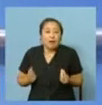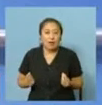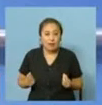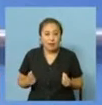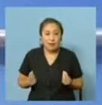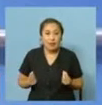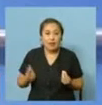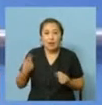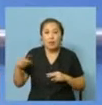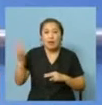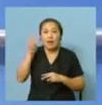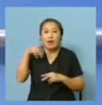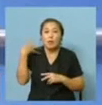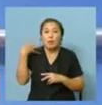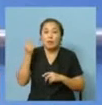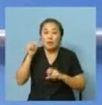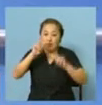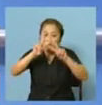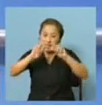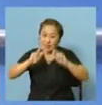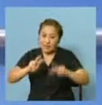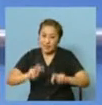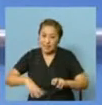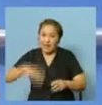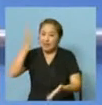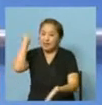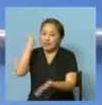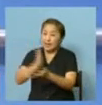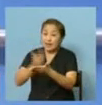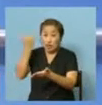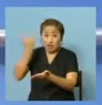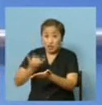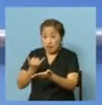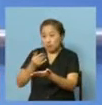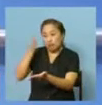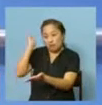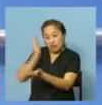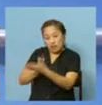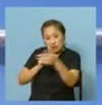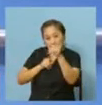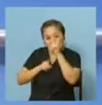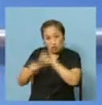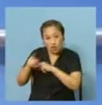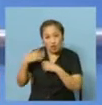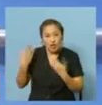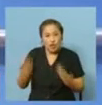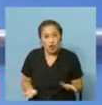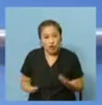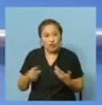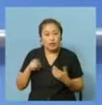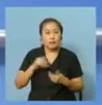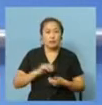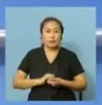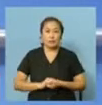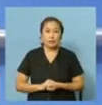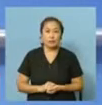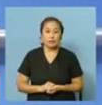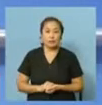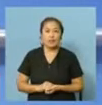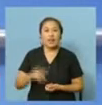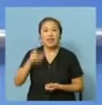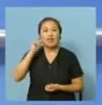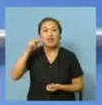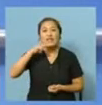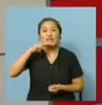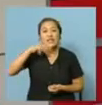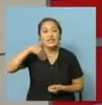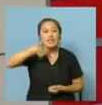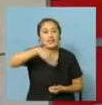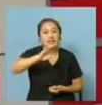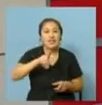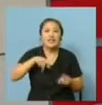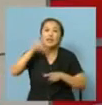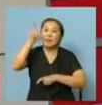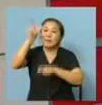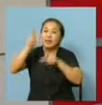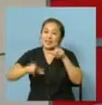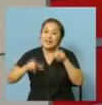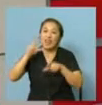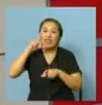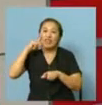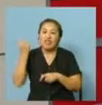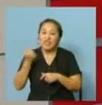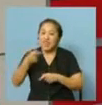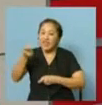lograr investigar y sancionar si existe algún tipo de incumplimiento de las administradoras el día viernes fue el día del consumidor